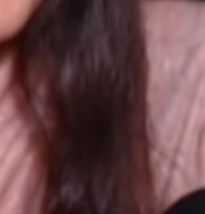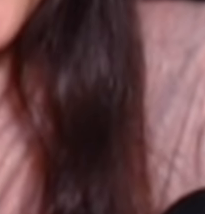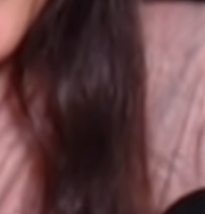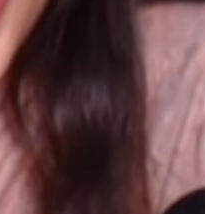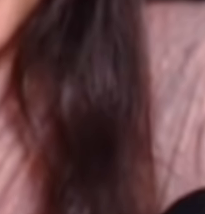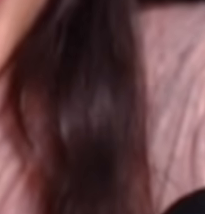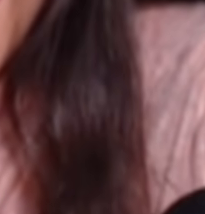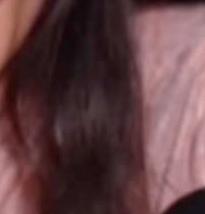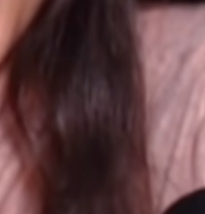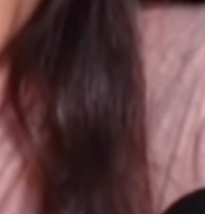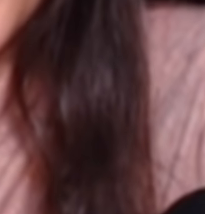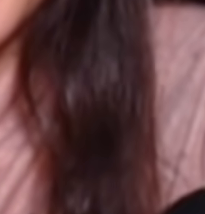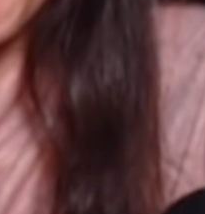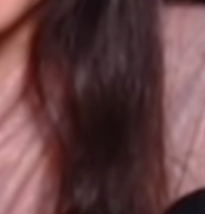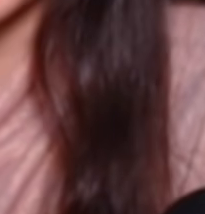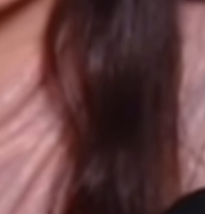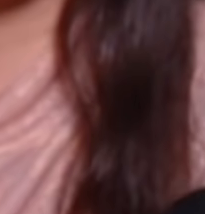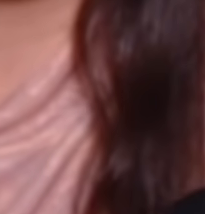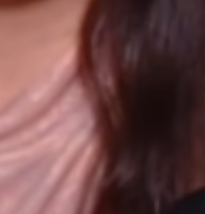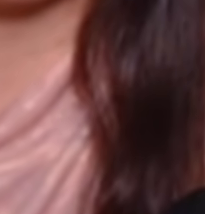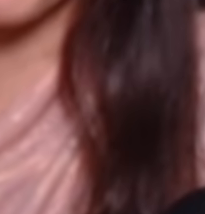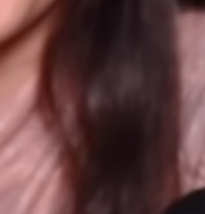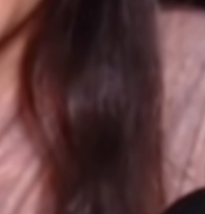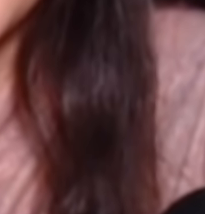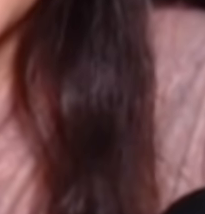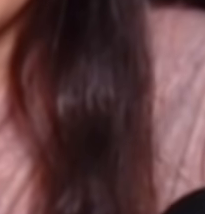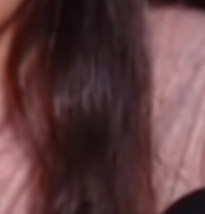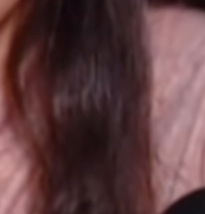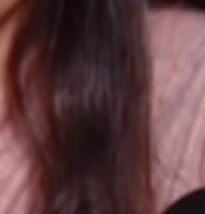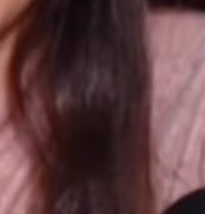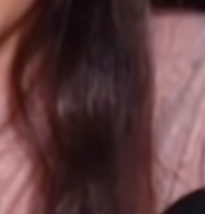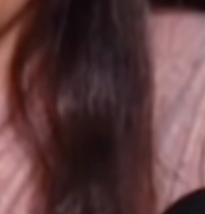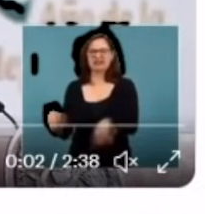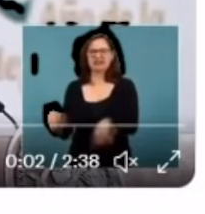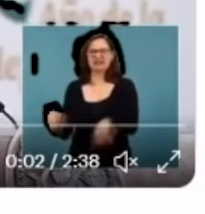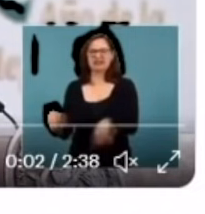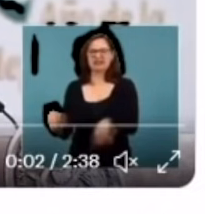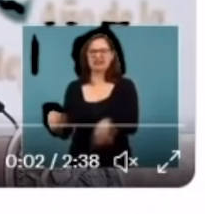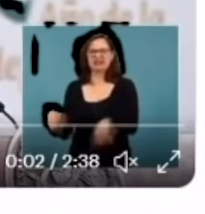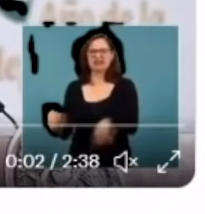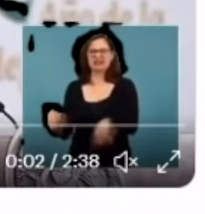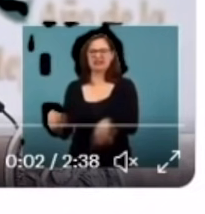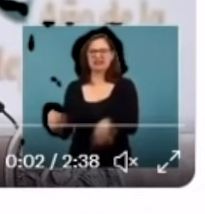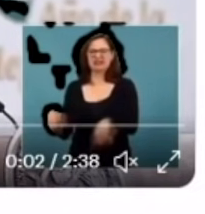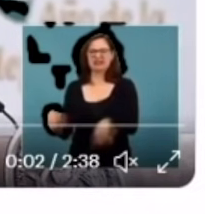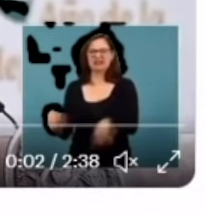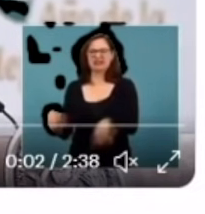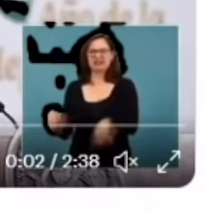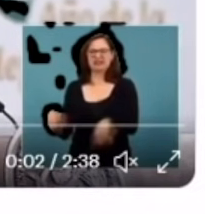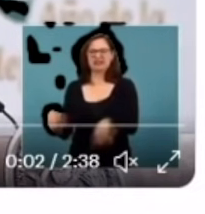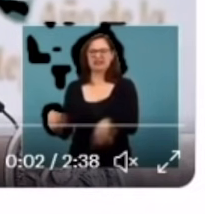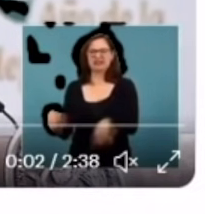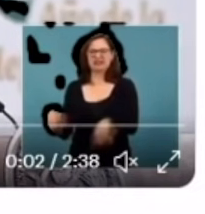la población. Así, ¿no? Por incongruente que parezca. Arrancamos con esta información y dice lo siguiente. Y vamos viendo, familia, todas las mentiras que han